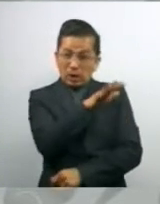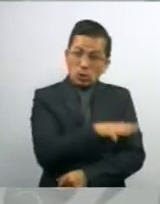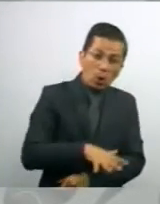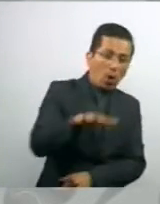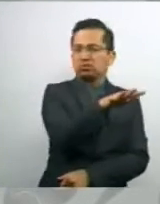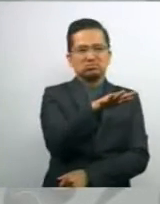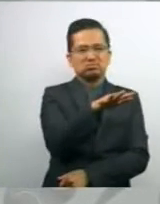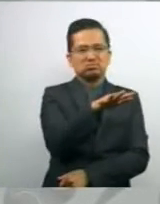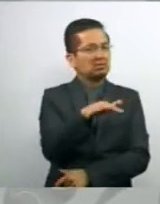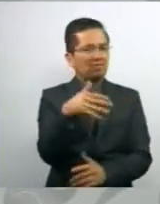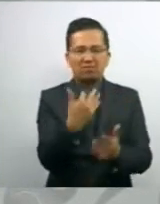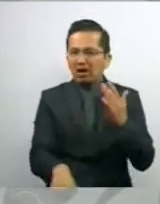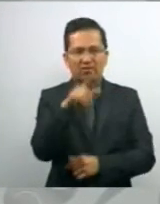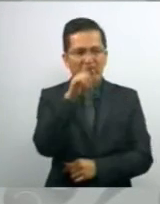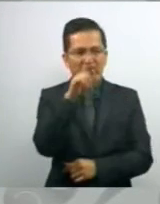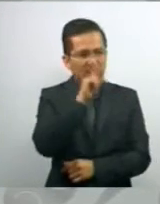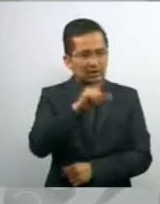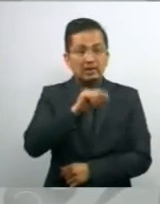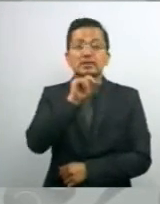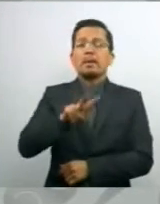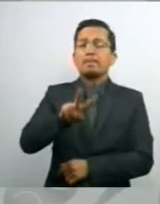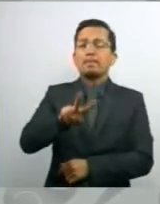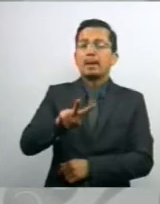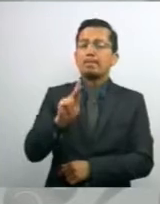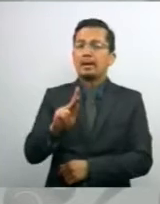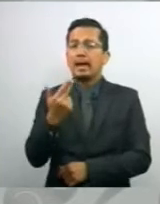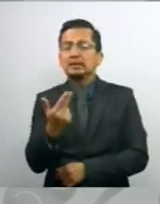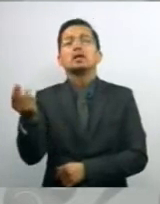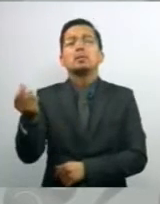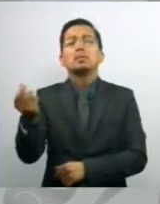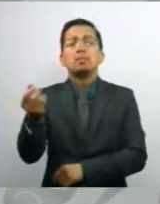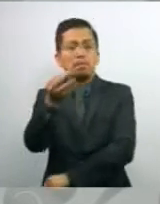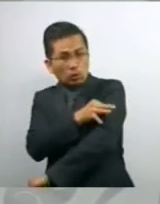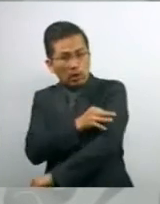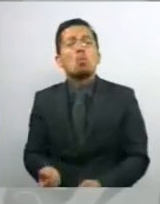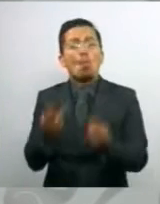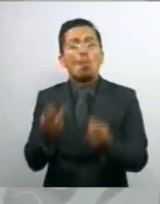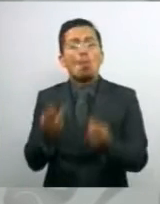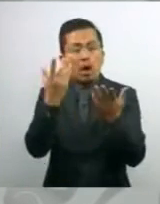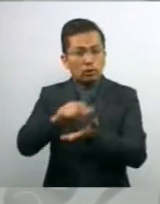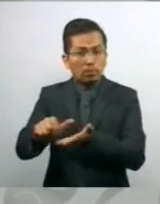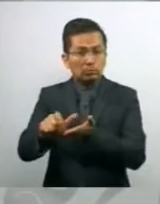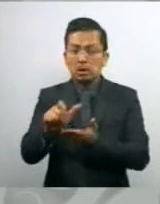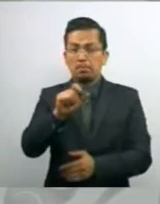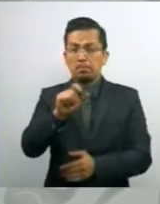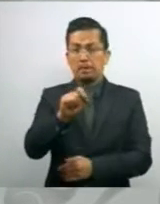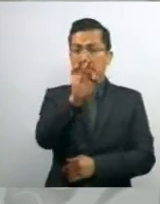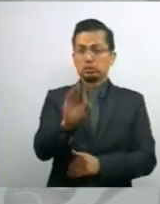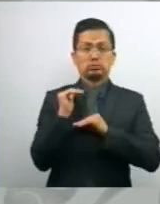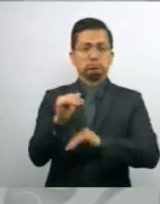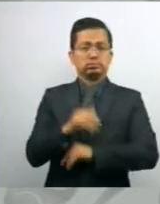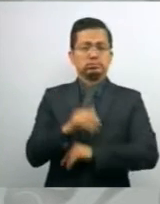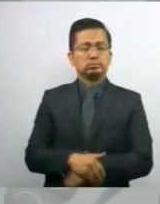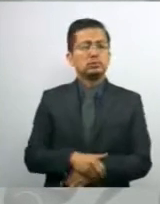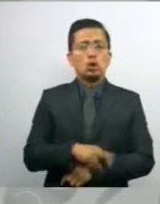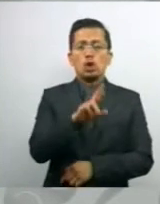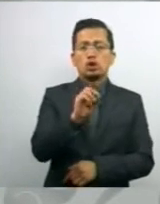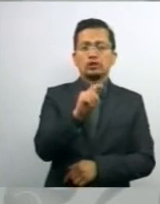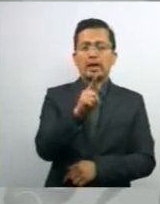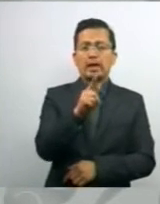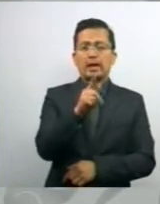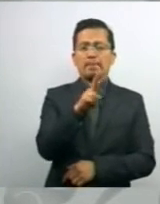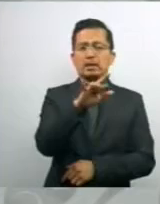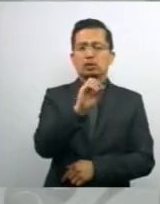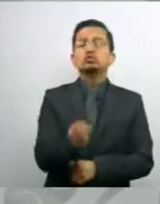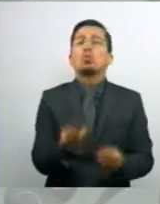ejemplo, anti-BPH también, de esta se compró solo el 20%. Antirrotavirus se compró solo